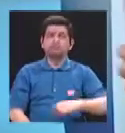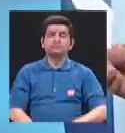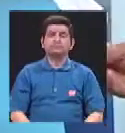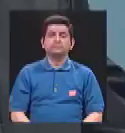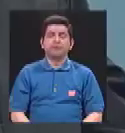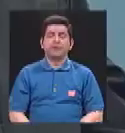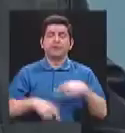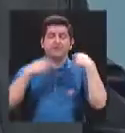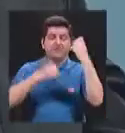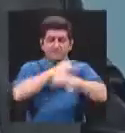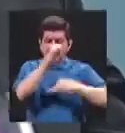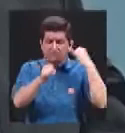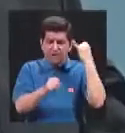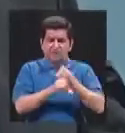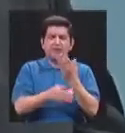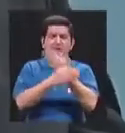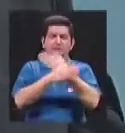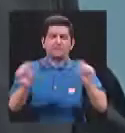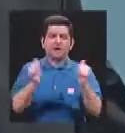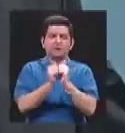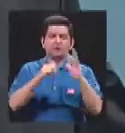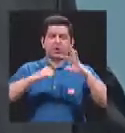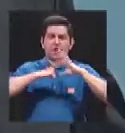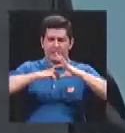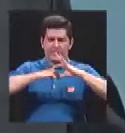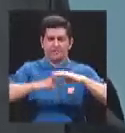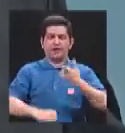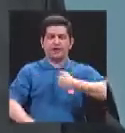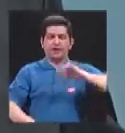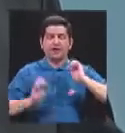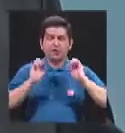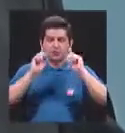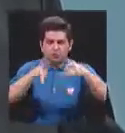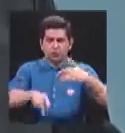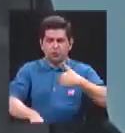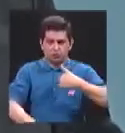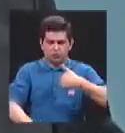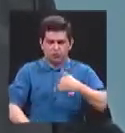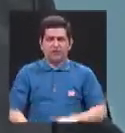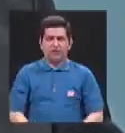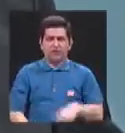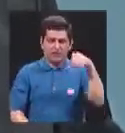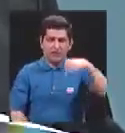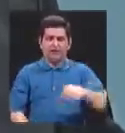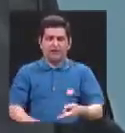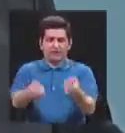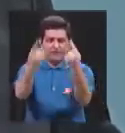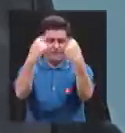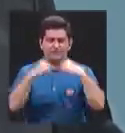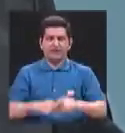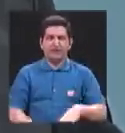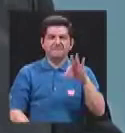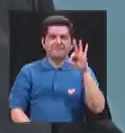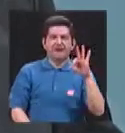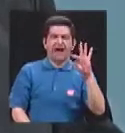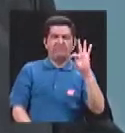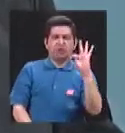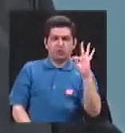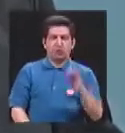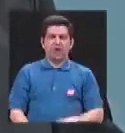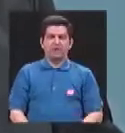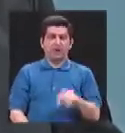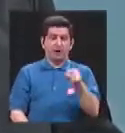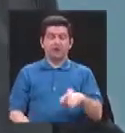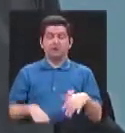es. El Festival Internacional Paz con la Tierra nos dio la oportunidad de contar con la presencia de